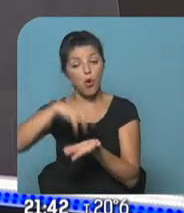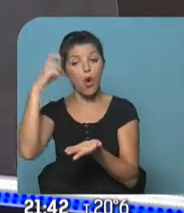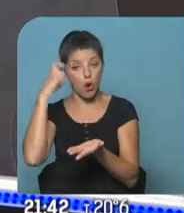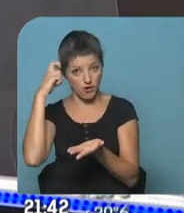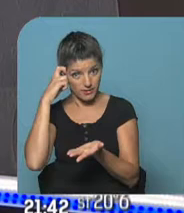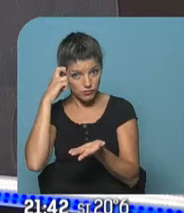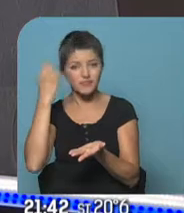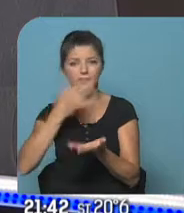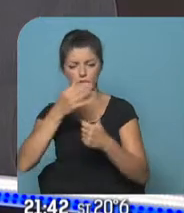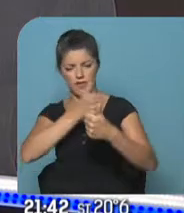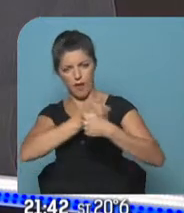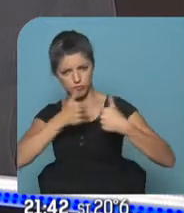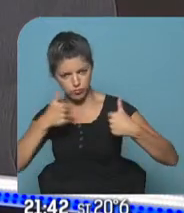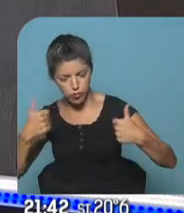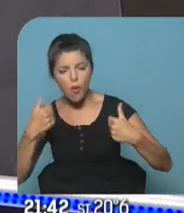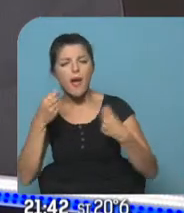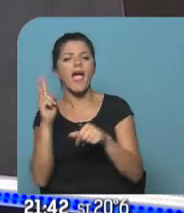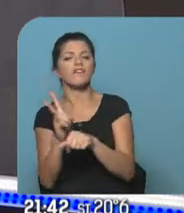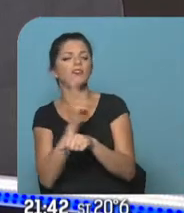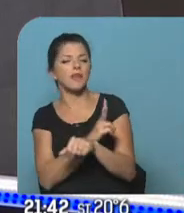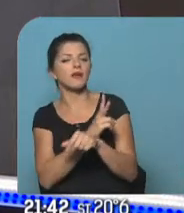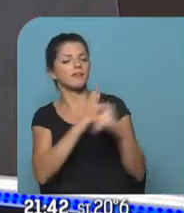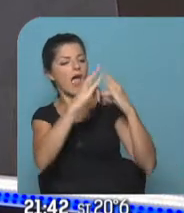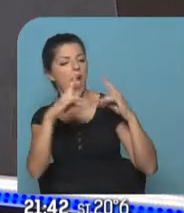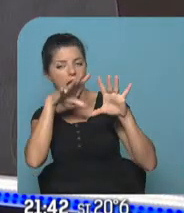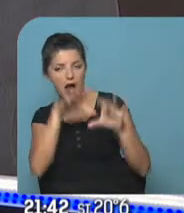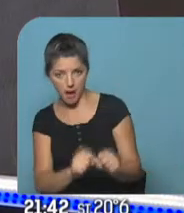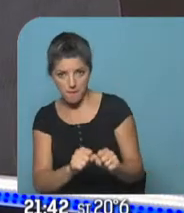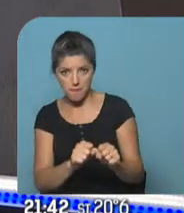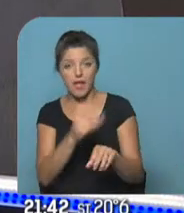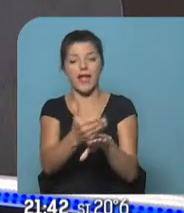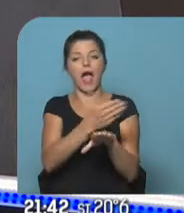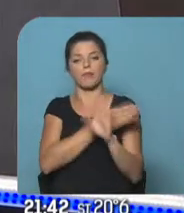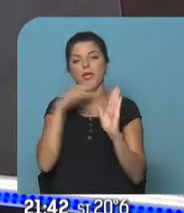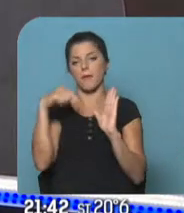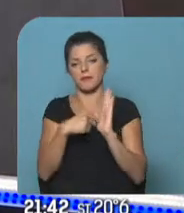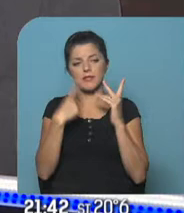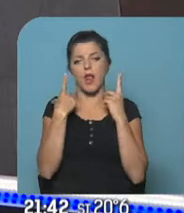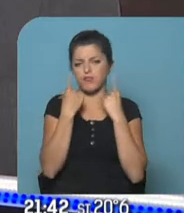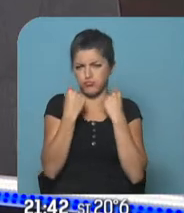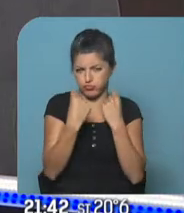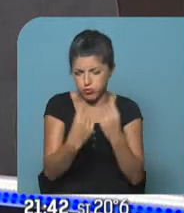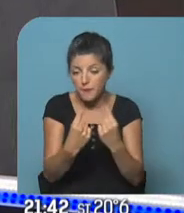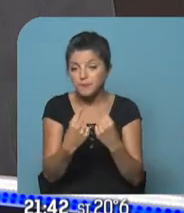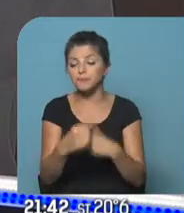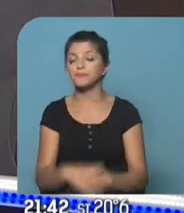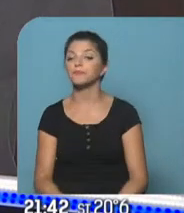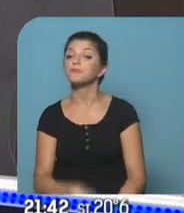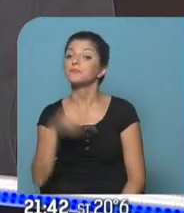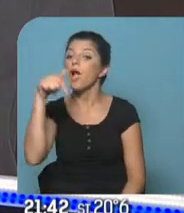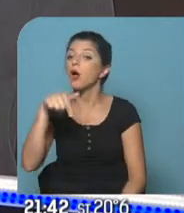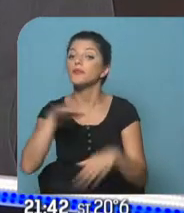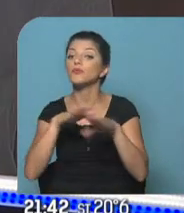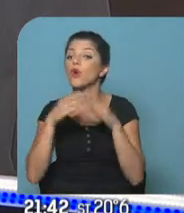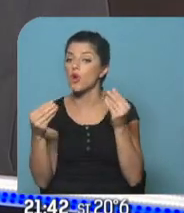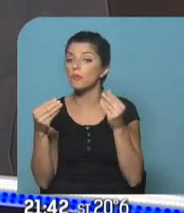parte de organizaciones sociales que venían de hacer una fuerte marcha y protesta en pleno centro de la ciudad. ¿Qué pasa ahora frente al Congreso? Se